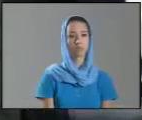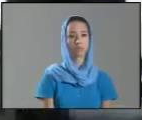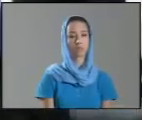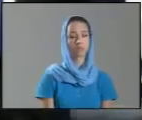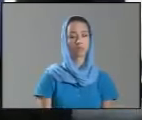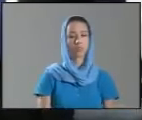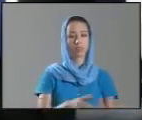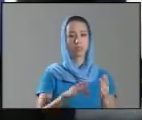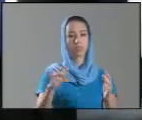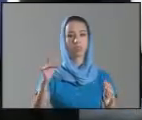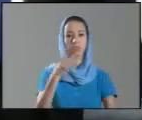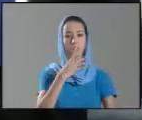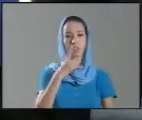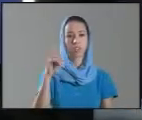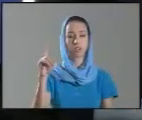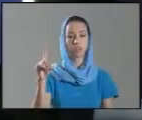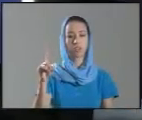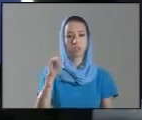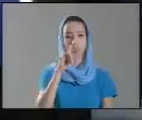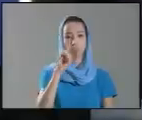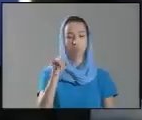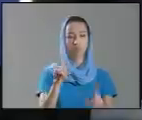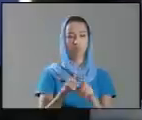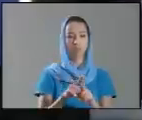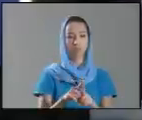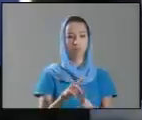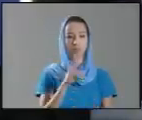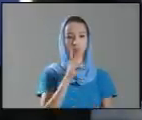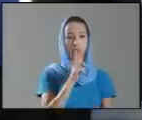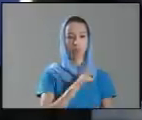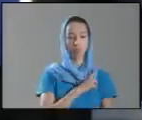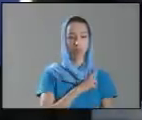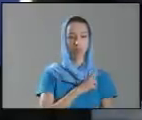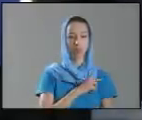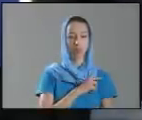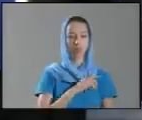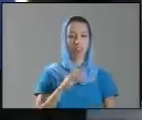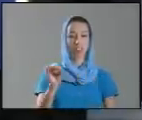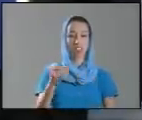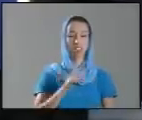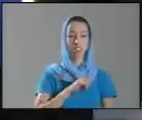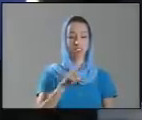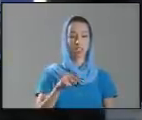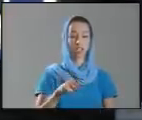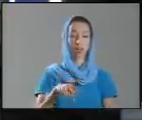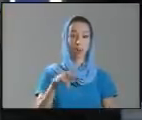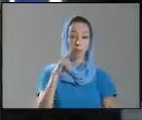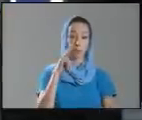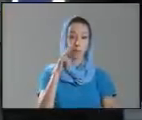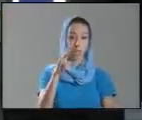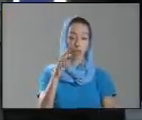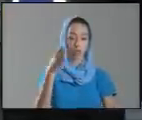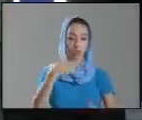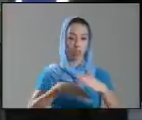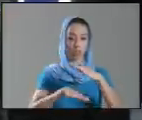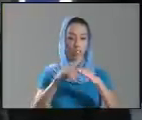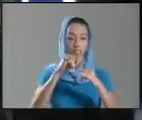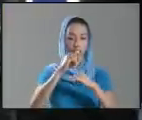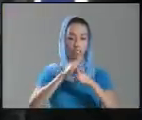Amén, hermana Romelia, que el Señor le bendiga. Vamos a estar orando a los hermanos pastores, amén. Gloria a Dios. Y